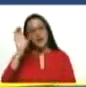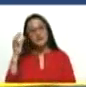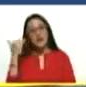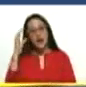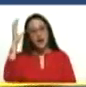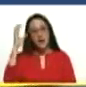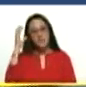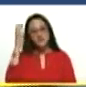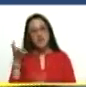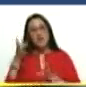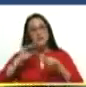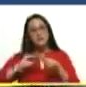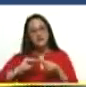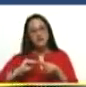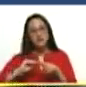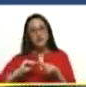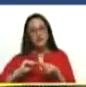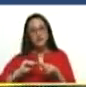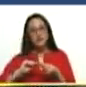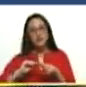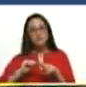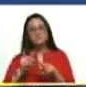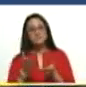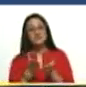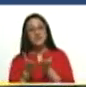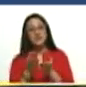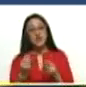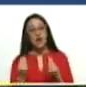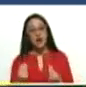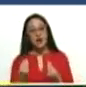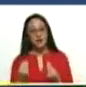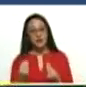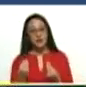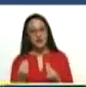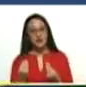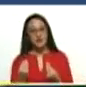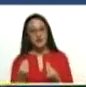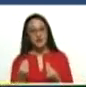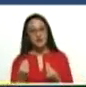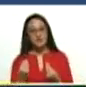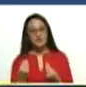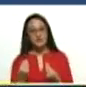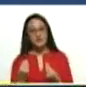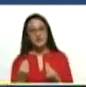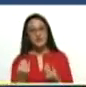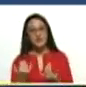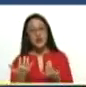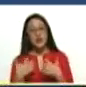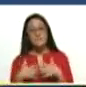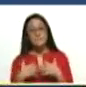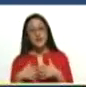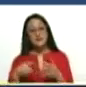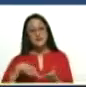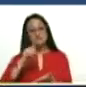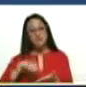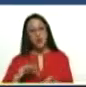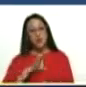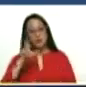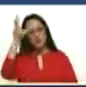de adaptación con unos servicios de calidad, y las empresas contratistas